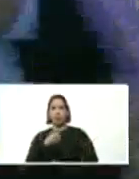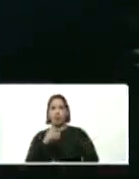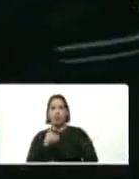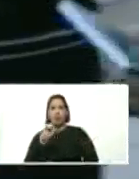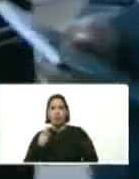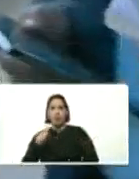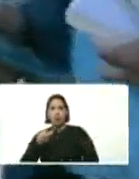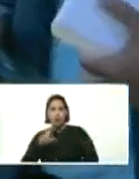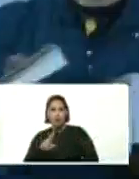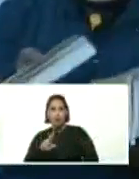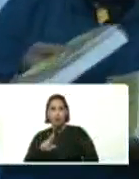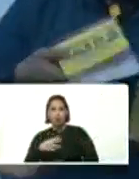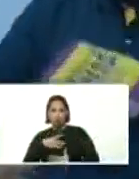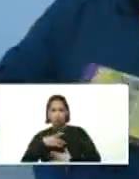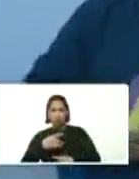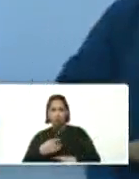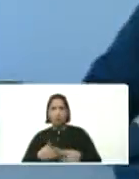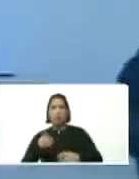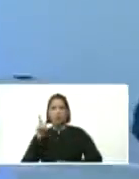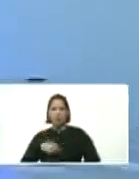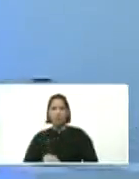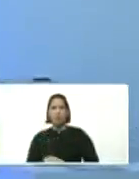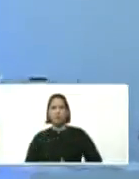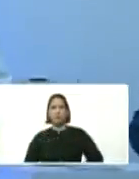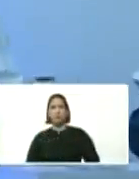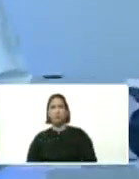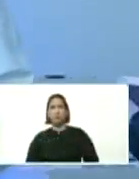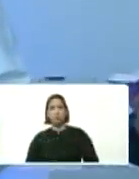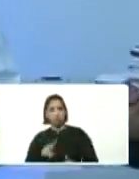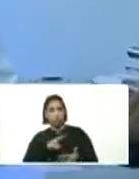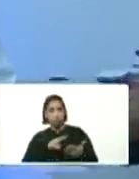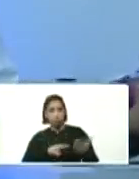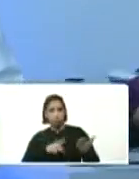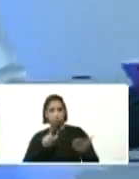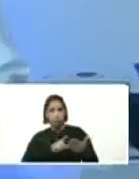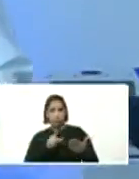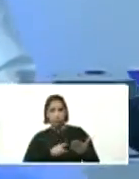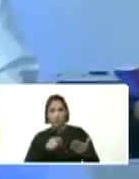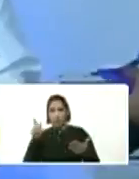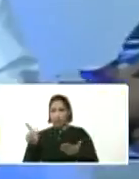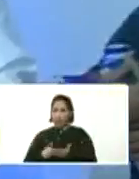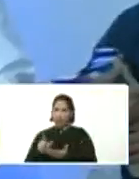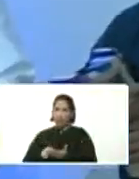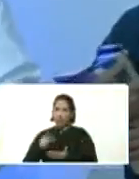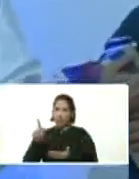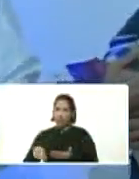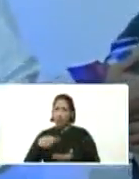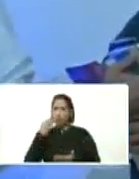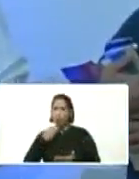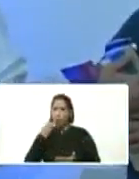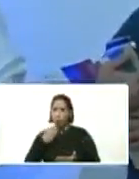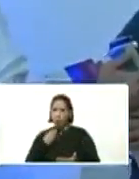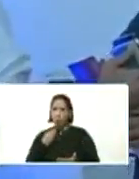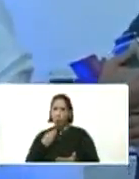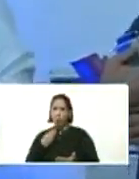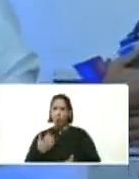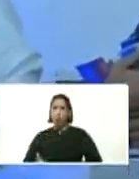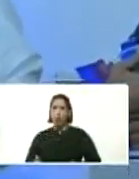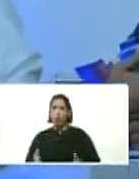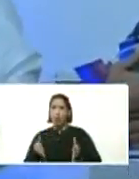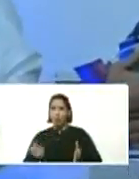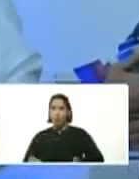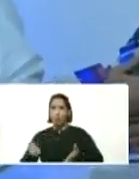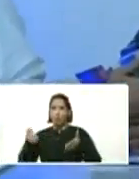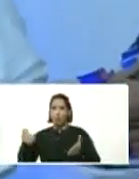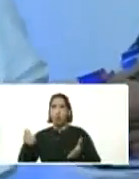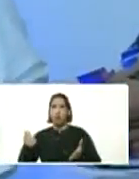interesa, me lo llevo. Presidente, este libro es de un joven escritor venezolano, Miguel Antonio Guevara, que ganó el premio Mariano